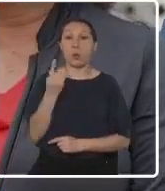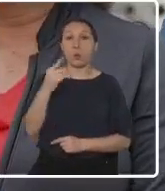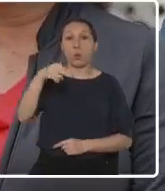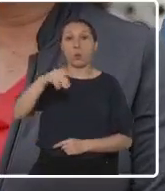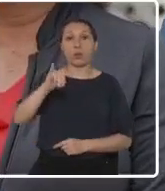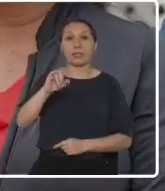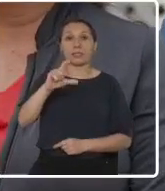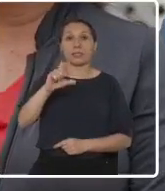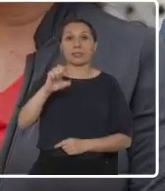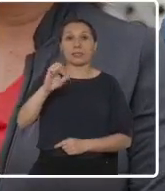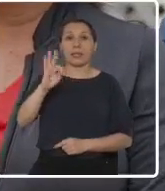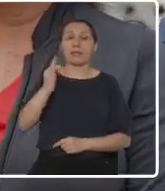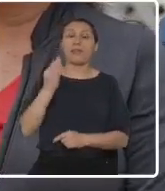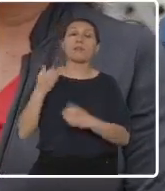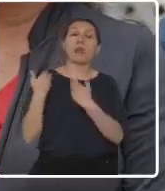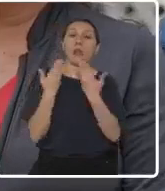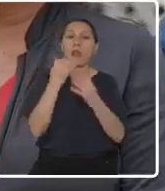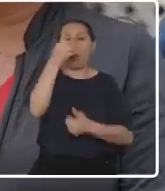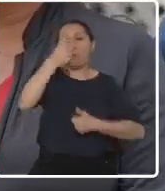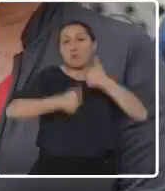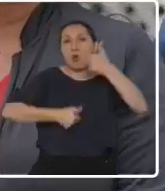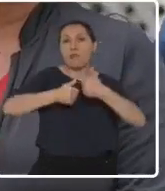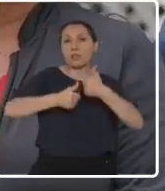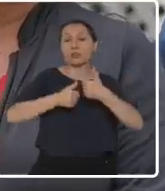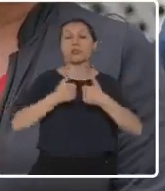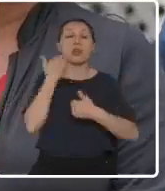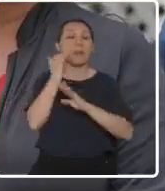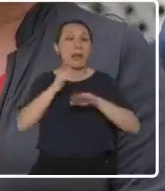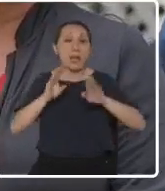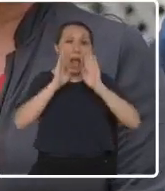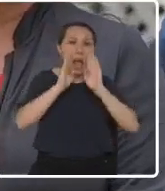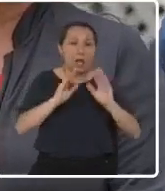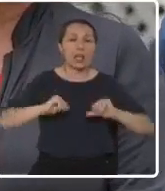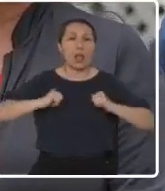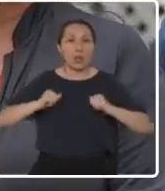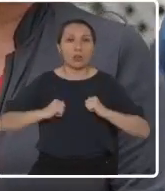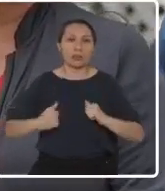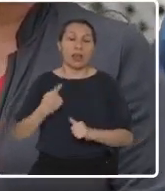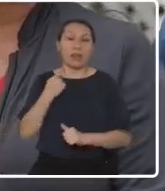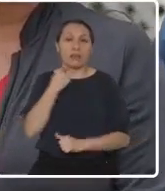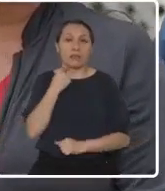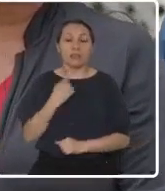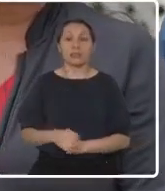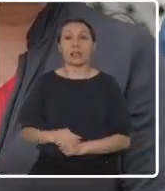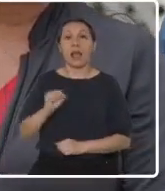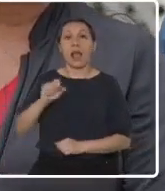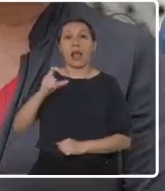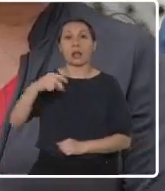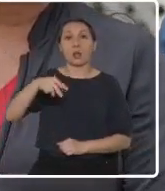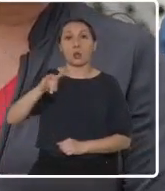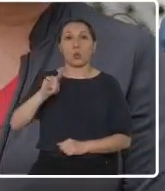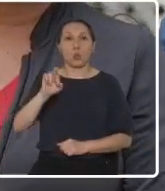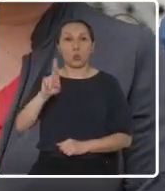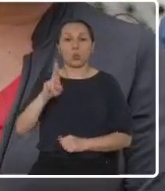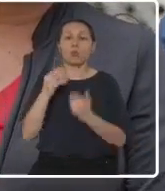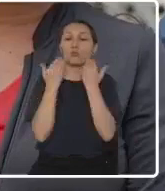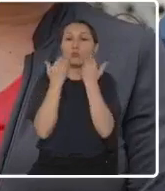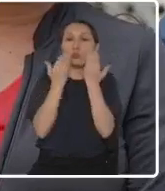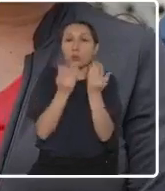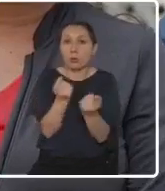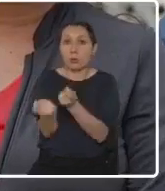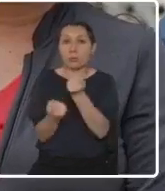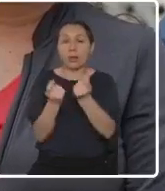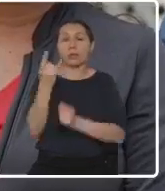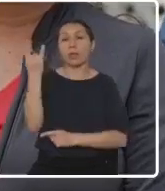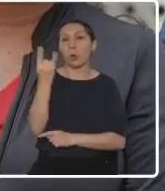UNICEF está facilitando profesionales para la atención de niños, niñas y adolescentes afectados. ACNUR está entregando aporte